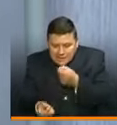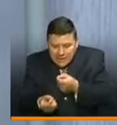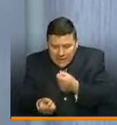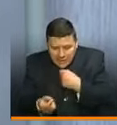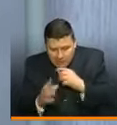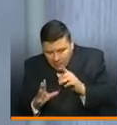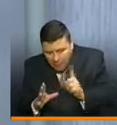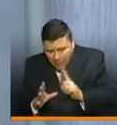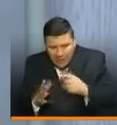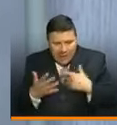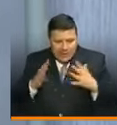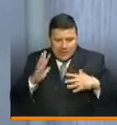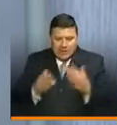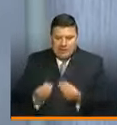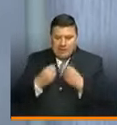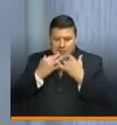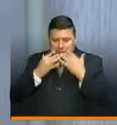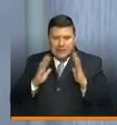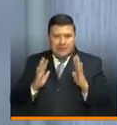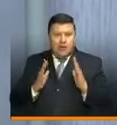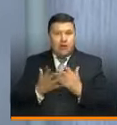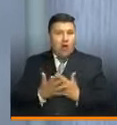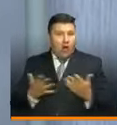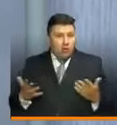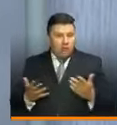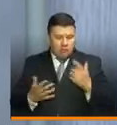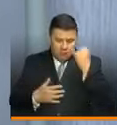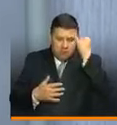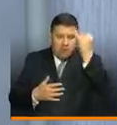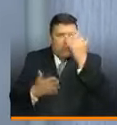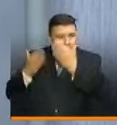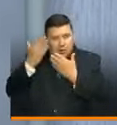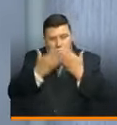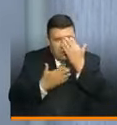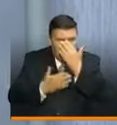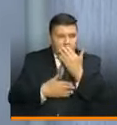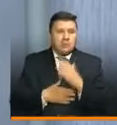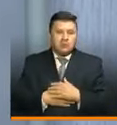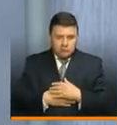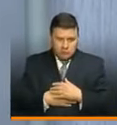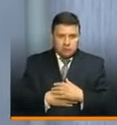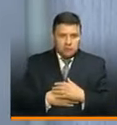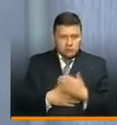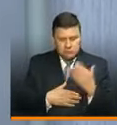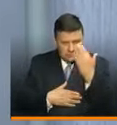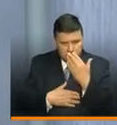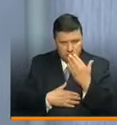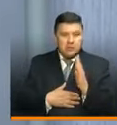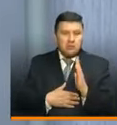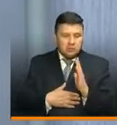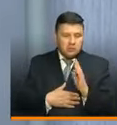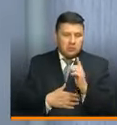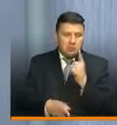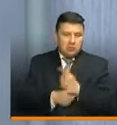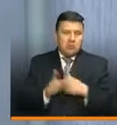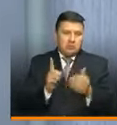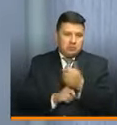pronto podríamos tener unos elementos que podríamos probar, verificar, hacer pruebas, hacer estudios y